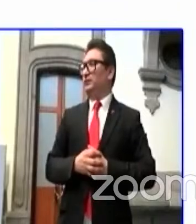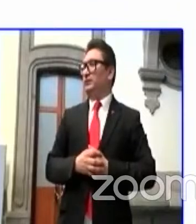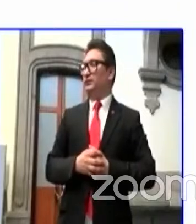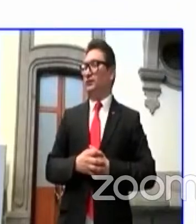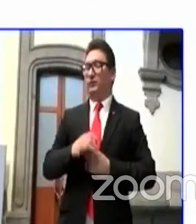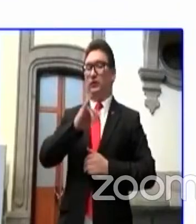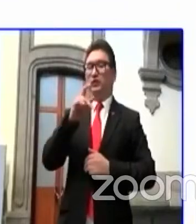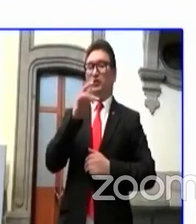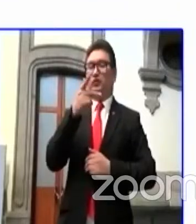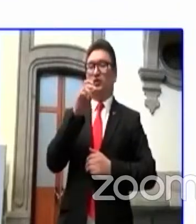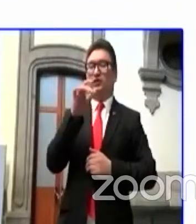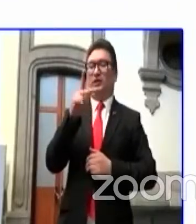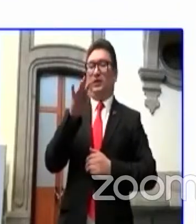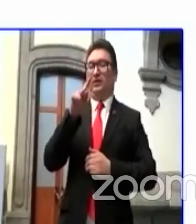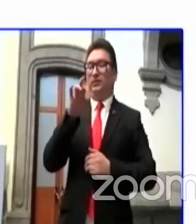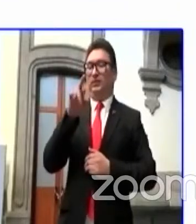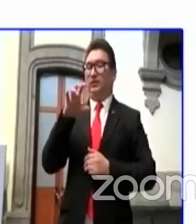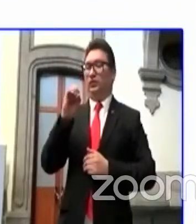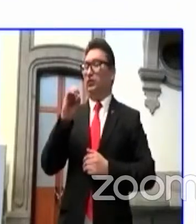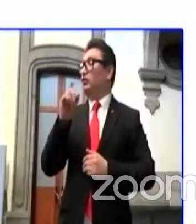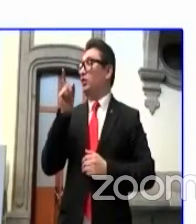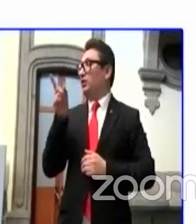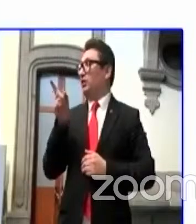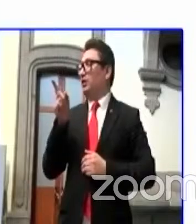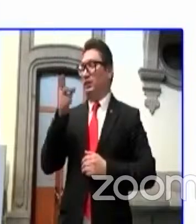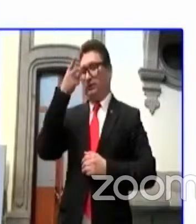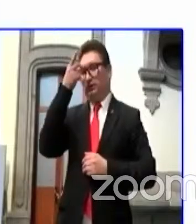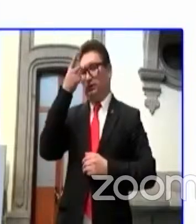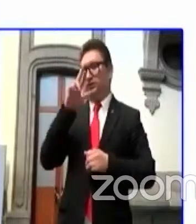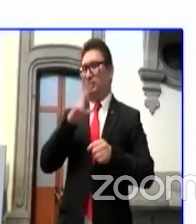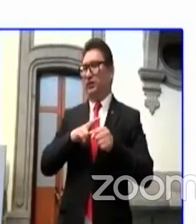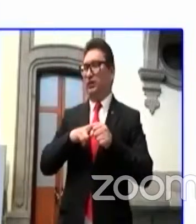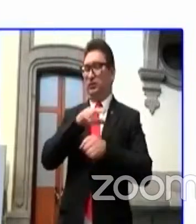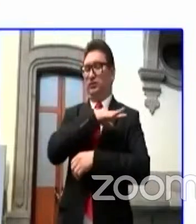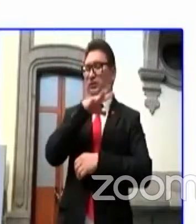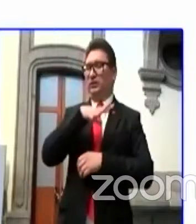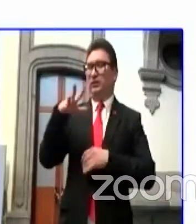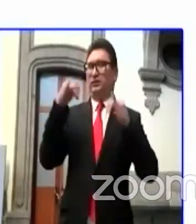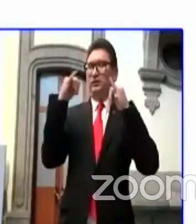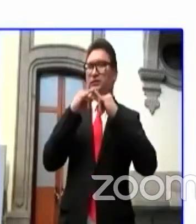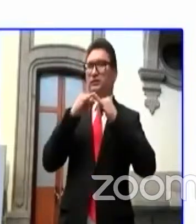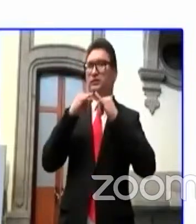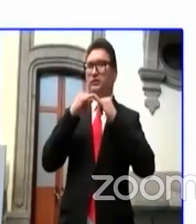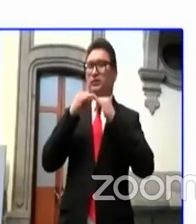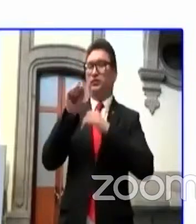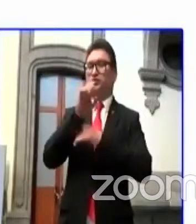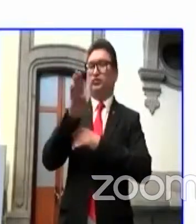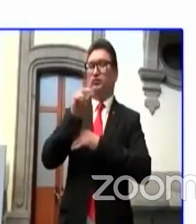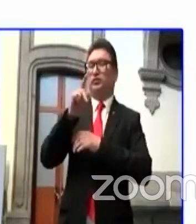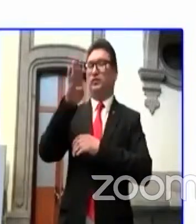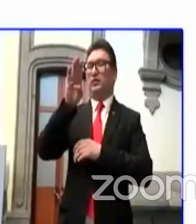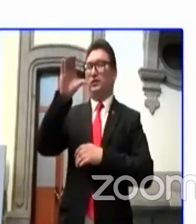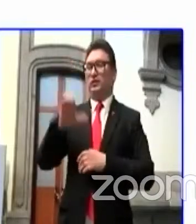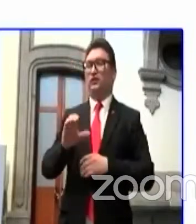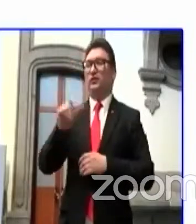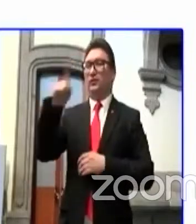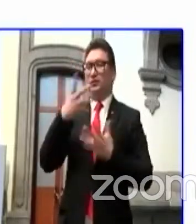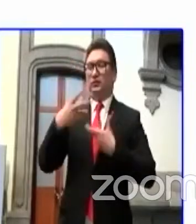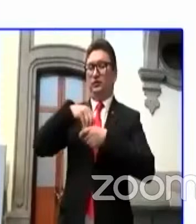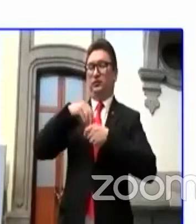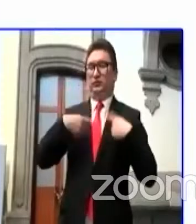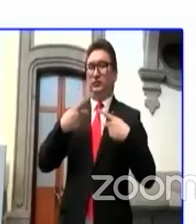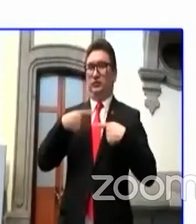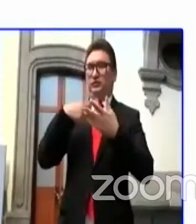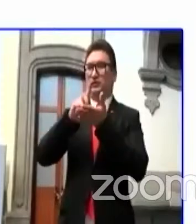Jorge Alberto Vales Sánchez, director general del Instituto Subcaliforniano para la Inclusión de las Personas